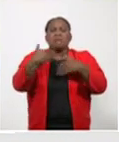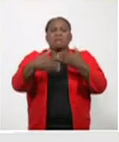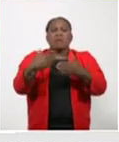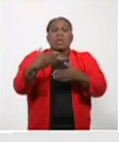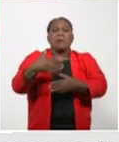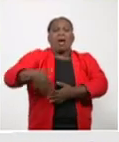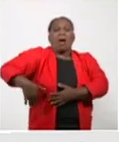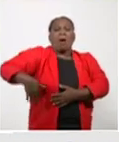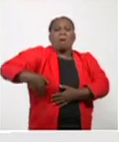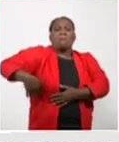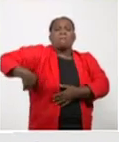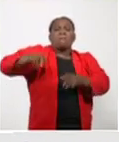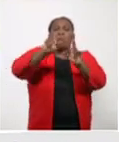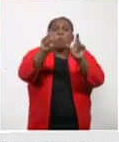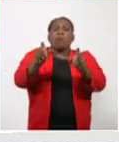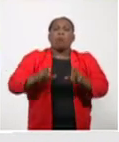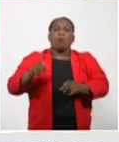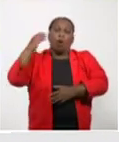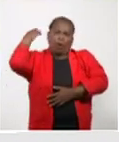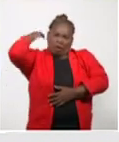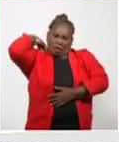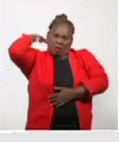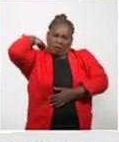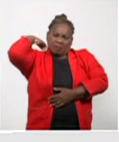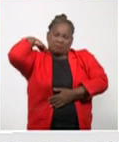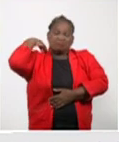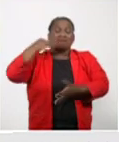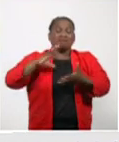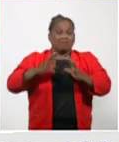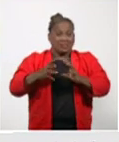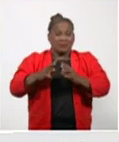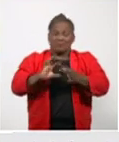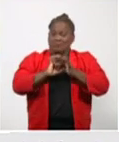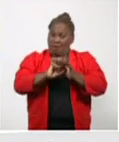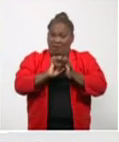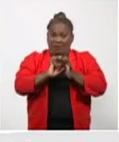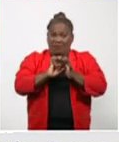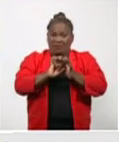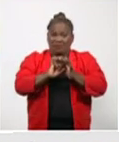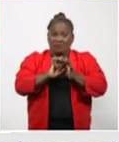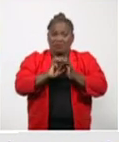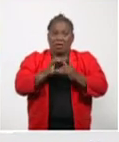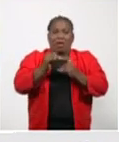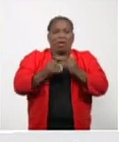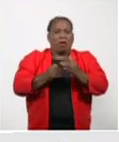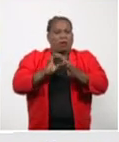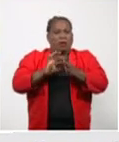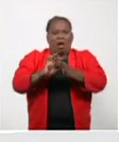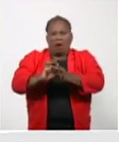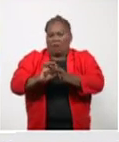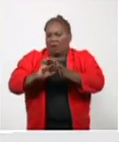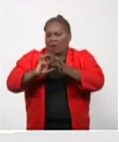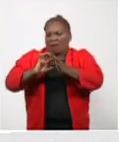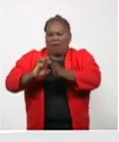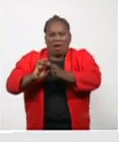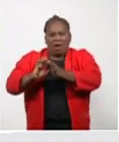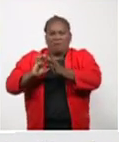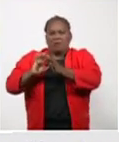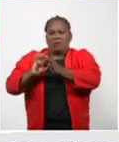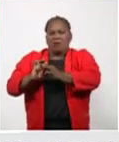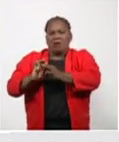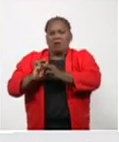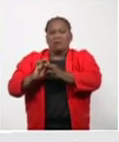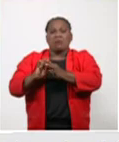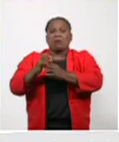complicación muy severa en la medicina. Fue empeorando, fue necesario